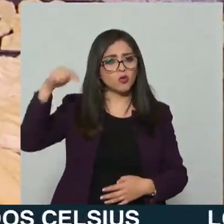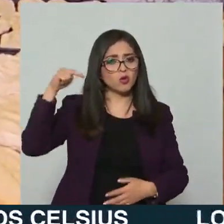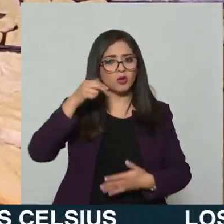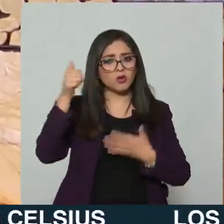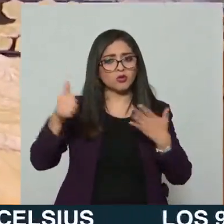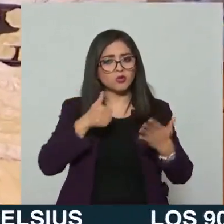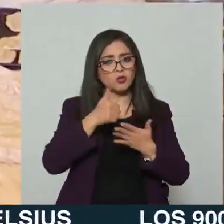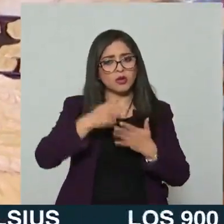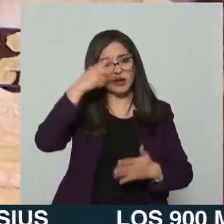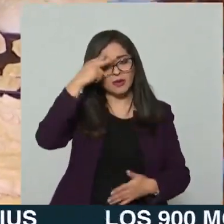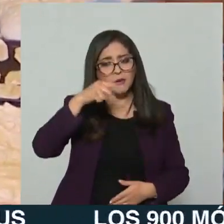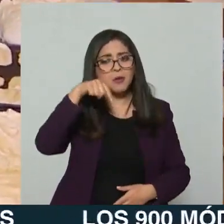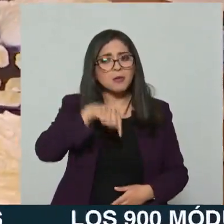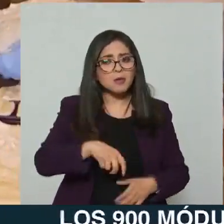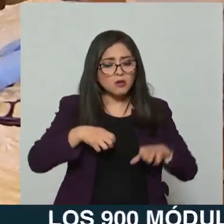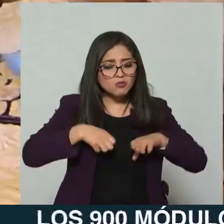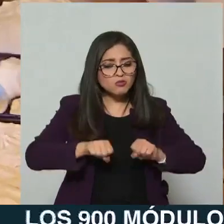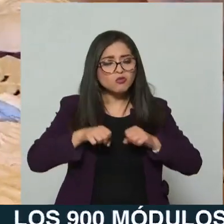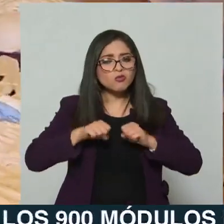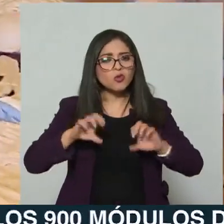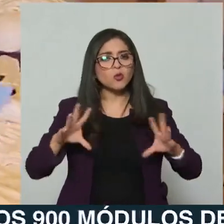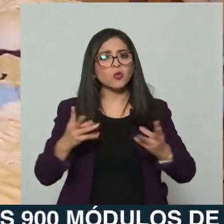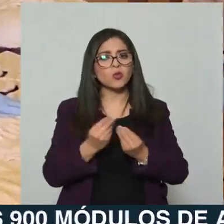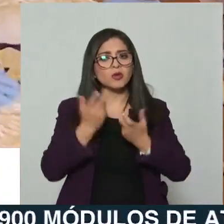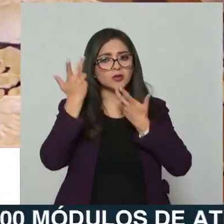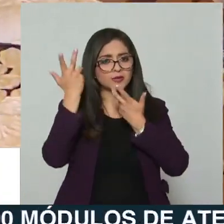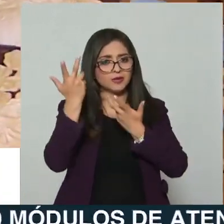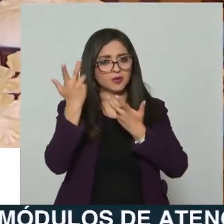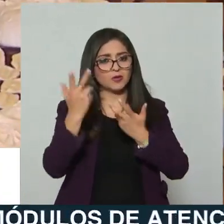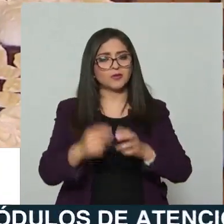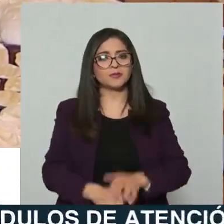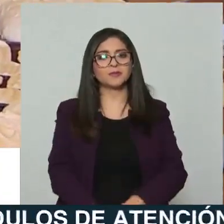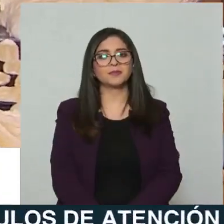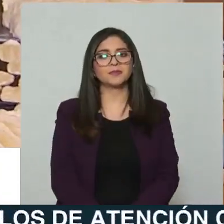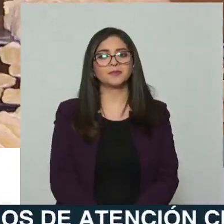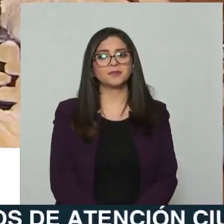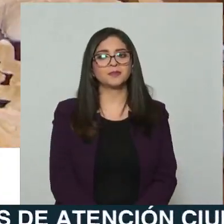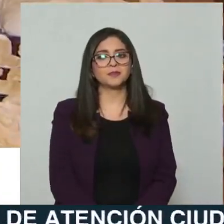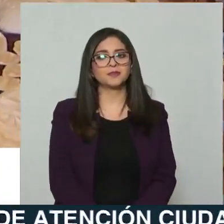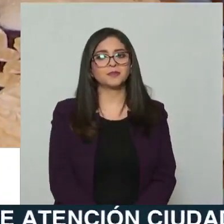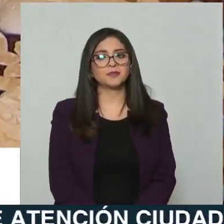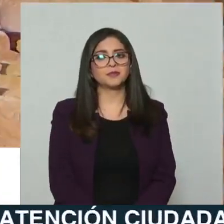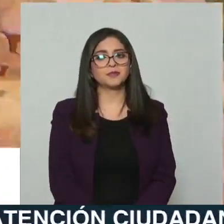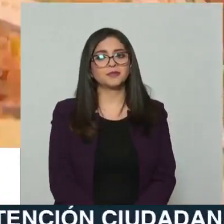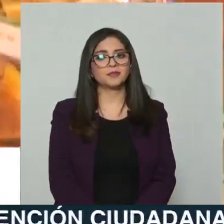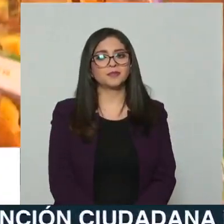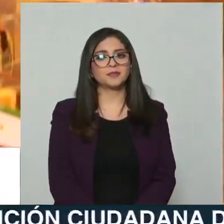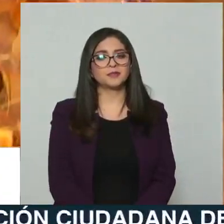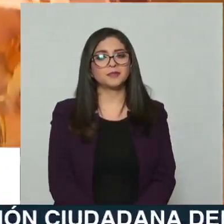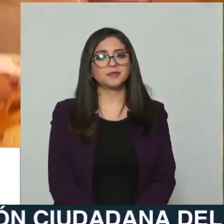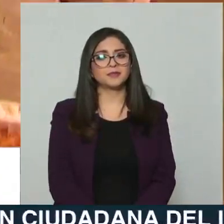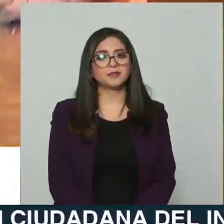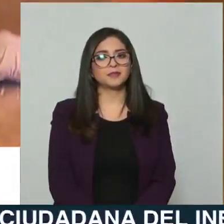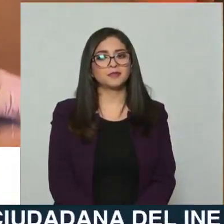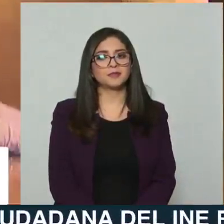que aquí adentro se amasan sueños. Con imágenes de Jorge Barajas, Víctor Riego, 21 Noticias.